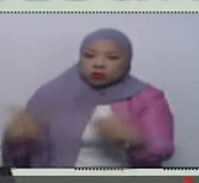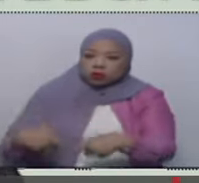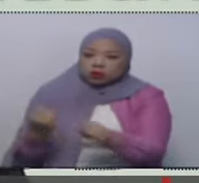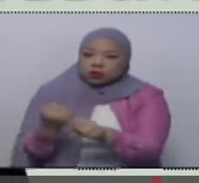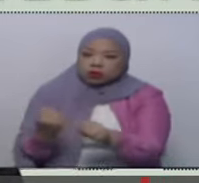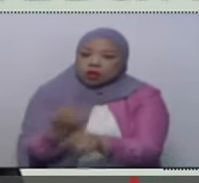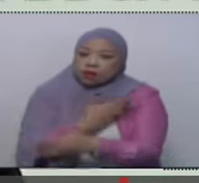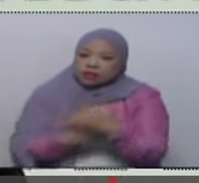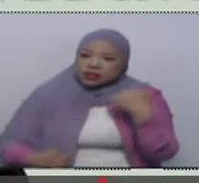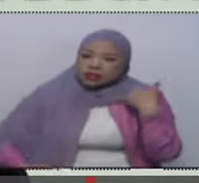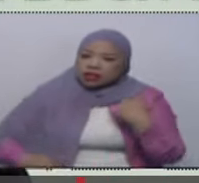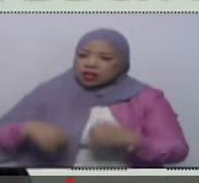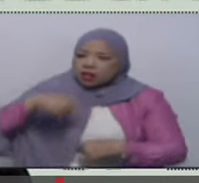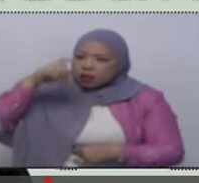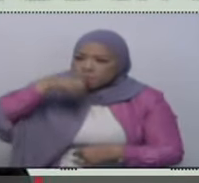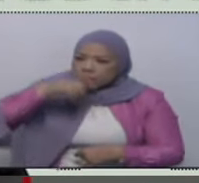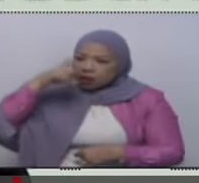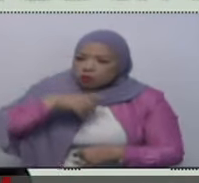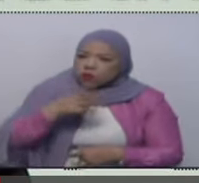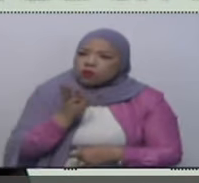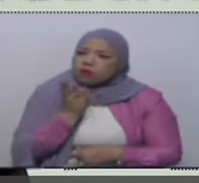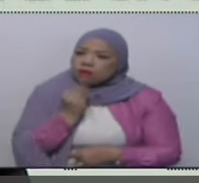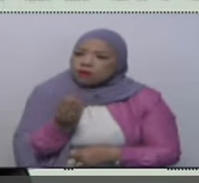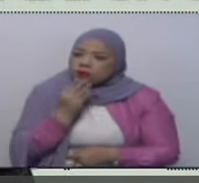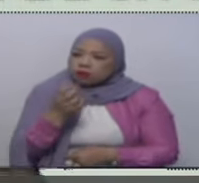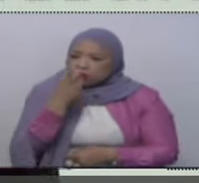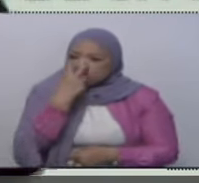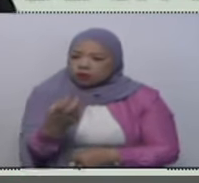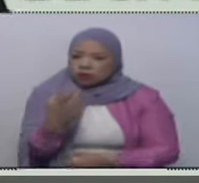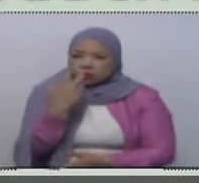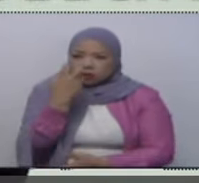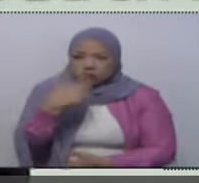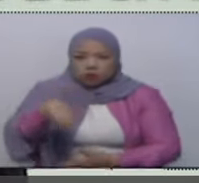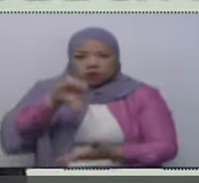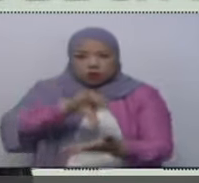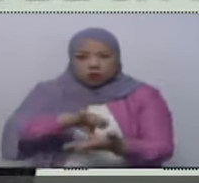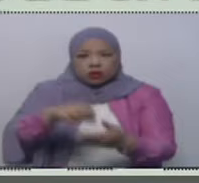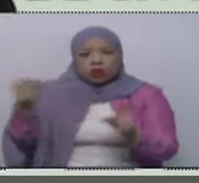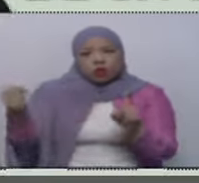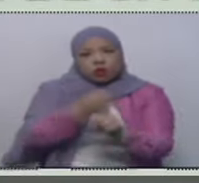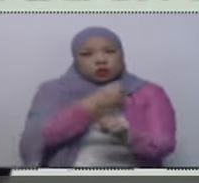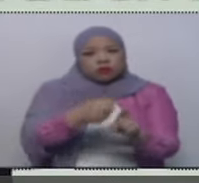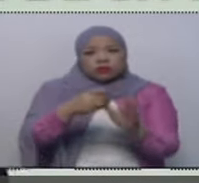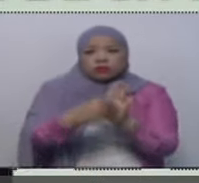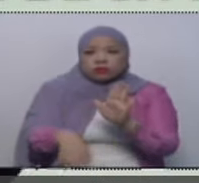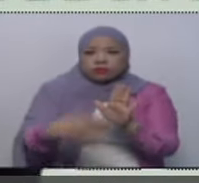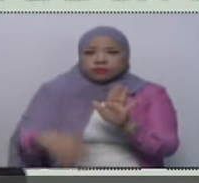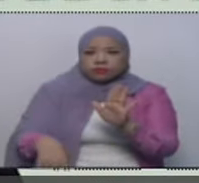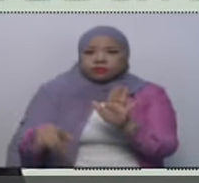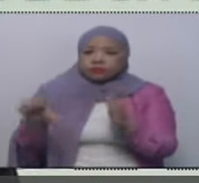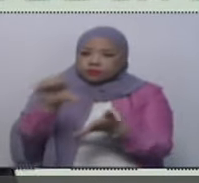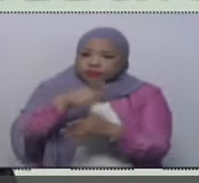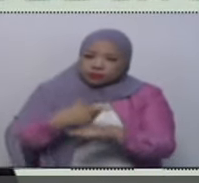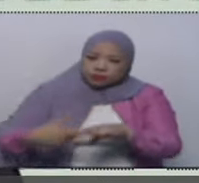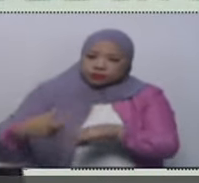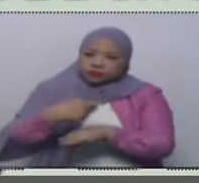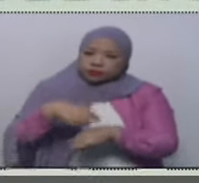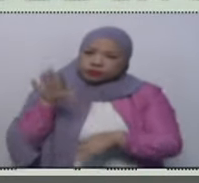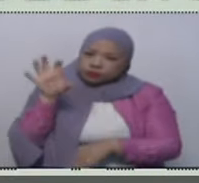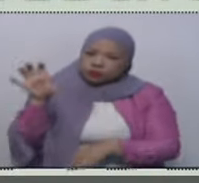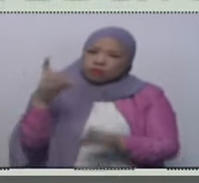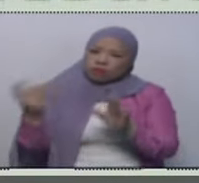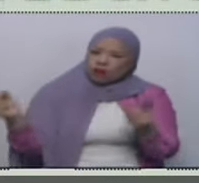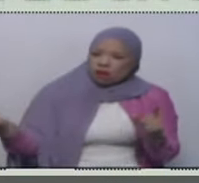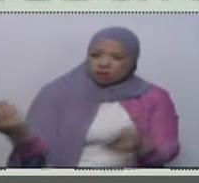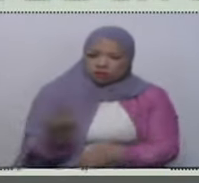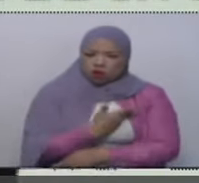ha asesinado al invitado iraní y ha violado la soberanía de una nación, ha violado